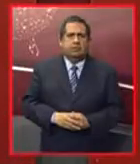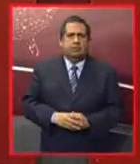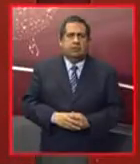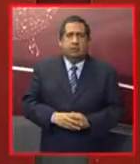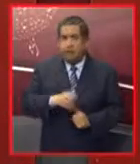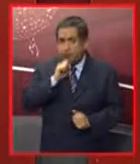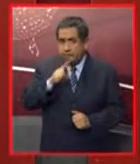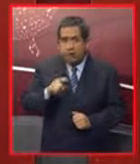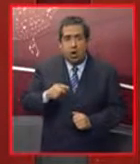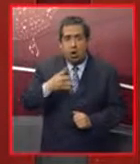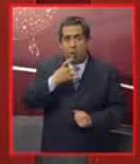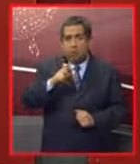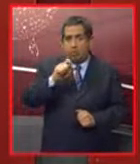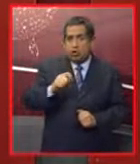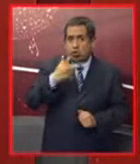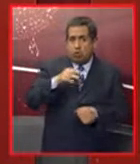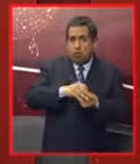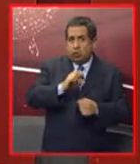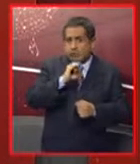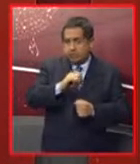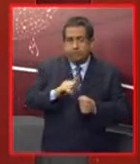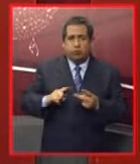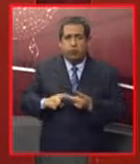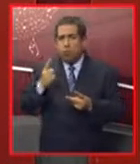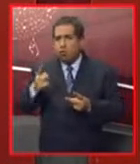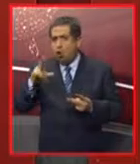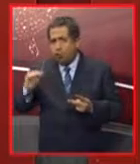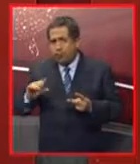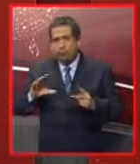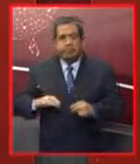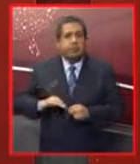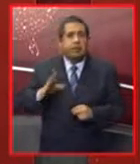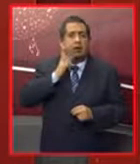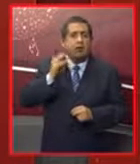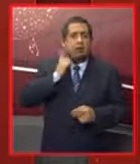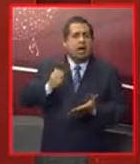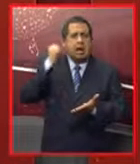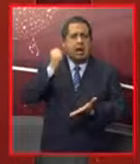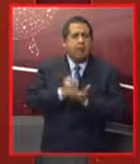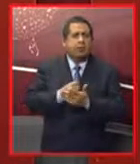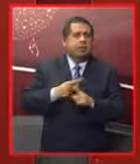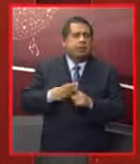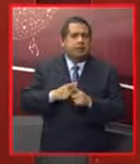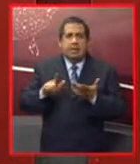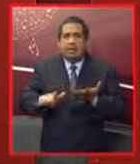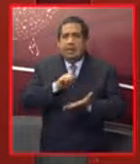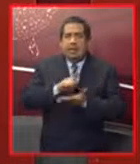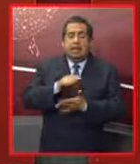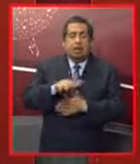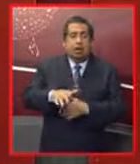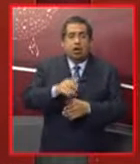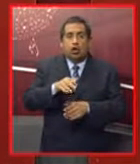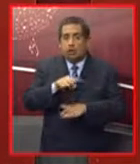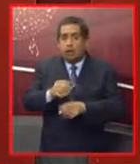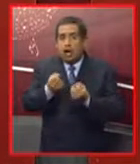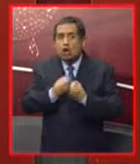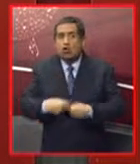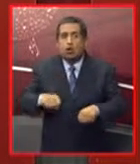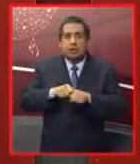Y además, con 428 votos en pro y 1 en contra, el Pleno de la Cámara de Diputados avaló el dictamen que reforma la Ley General de